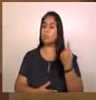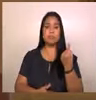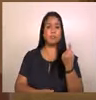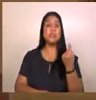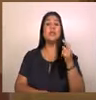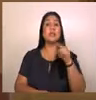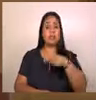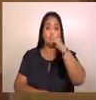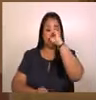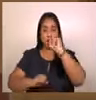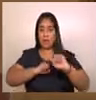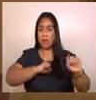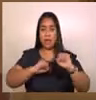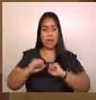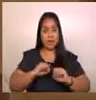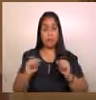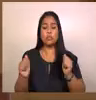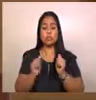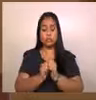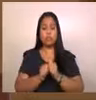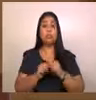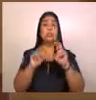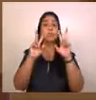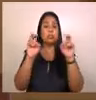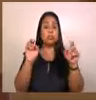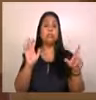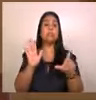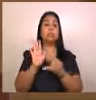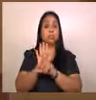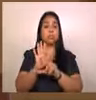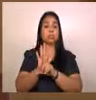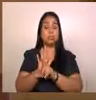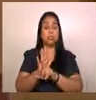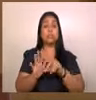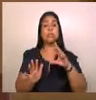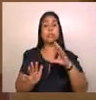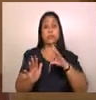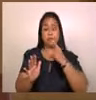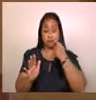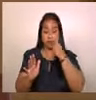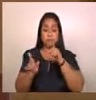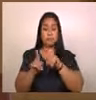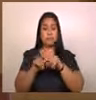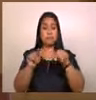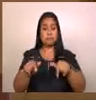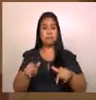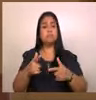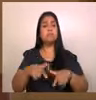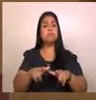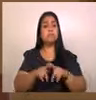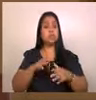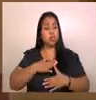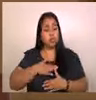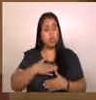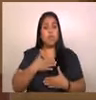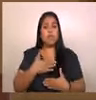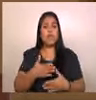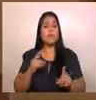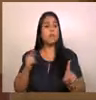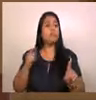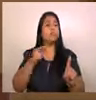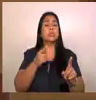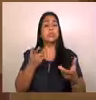con diligencia en el marco de la ley, que tiene lugar confiable a donde acudir